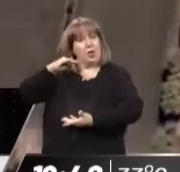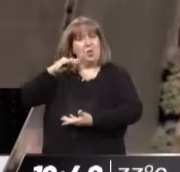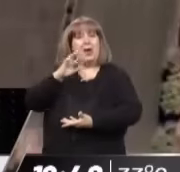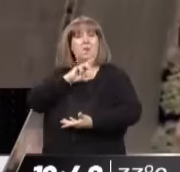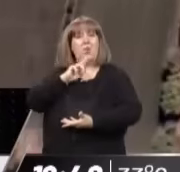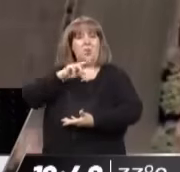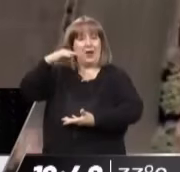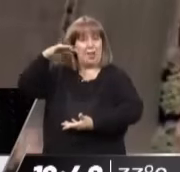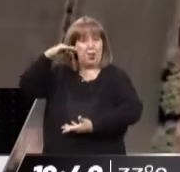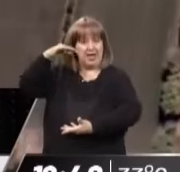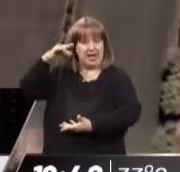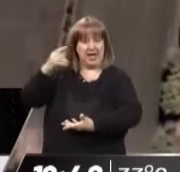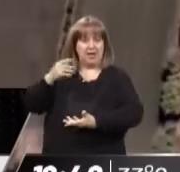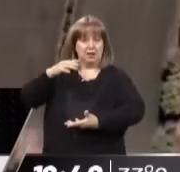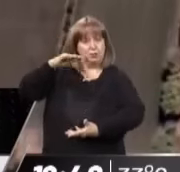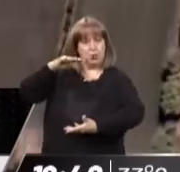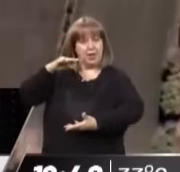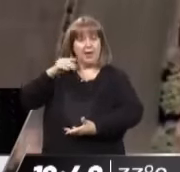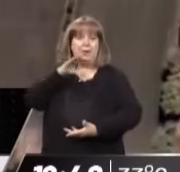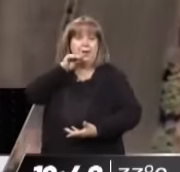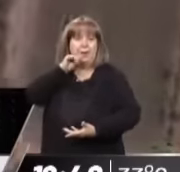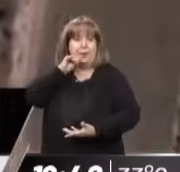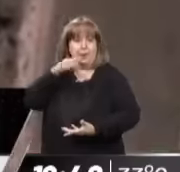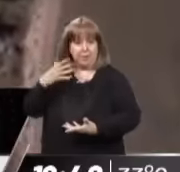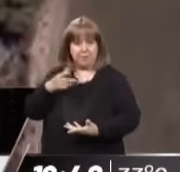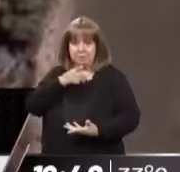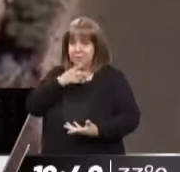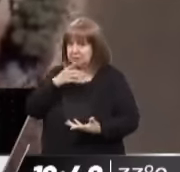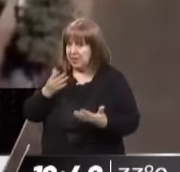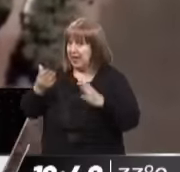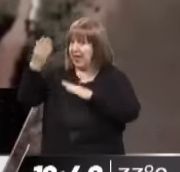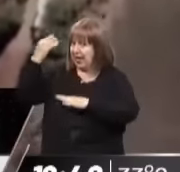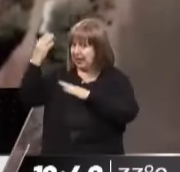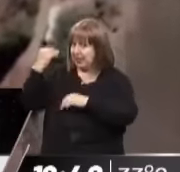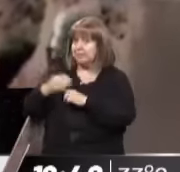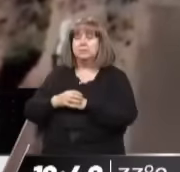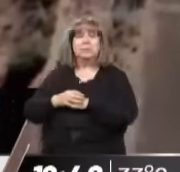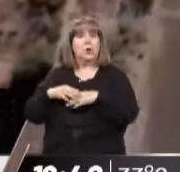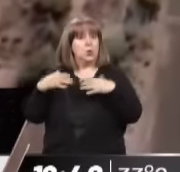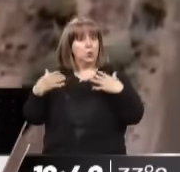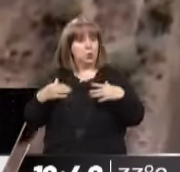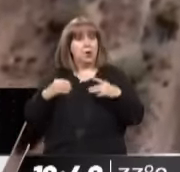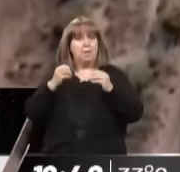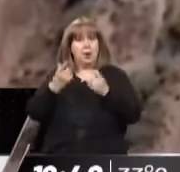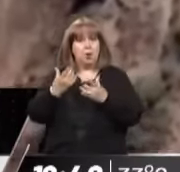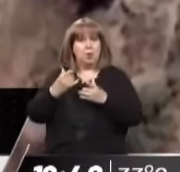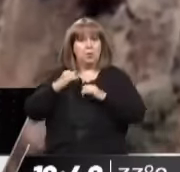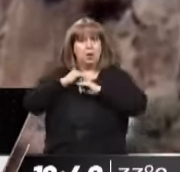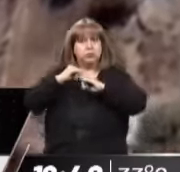noticia ha traspasado las fronteras de San Carlos, también las de Mendoza, todo. Ha llegado la noticia a nivel